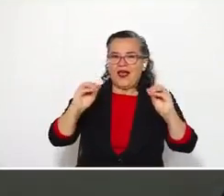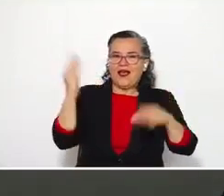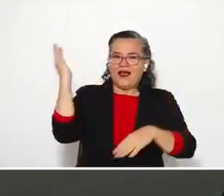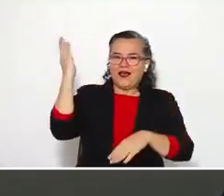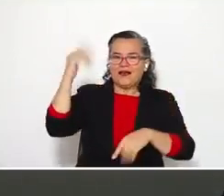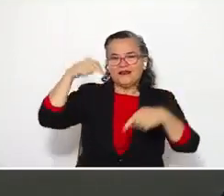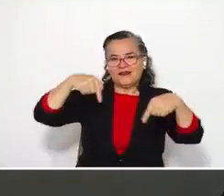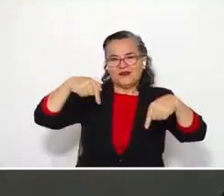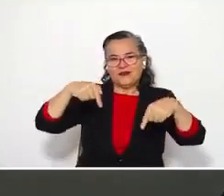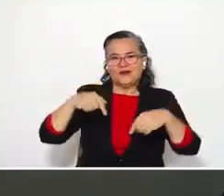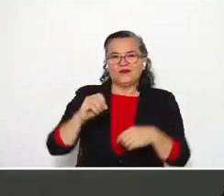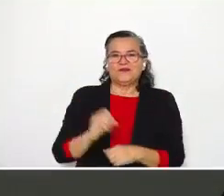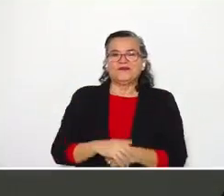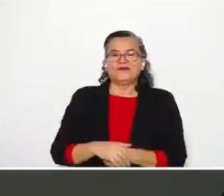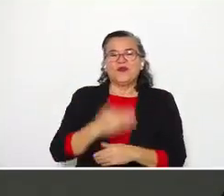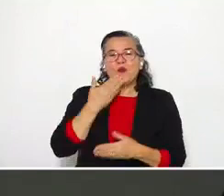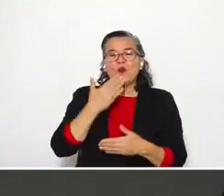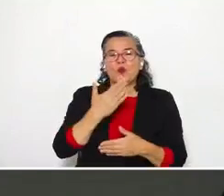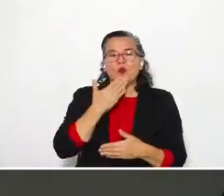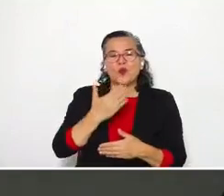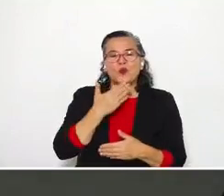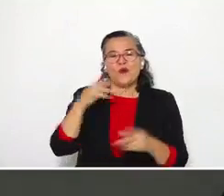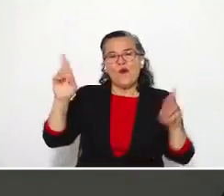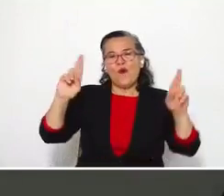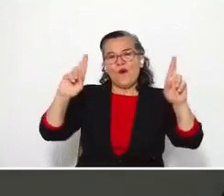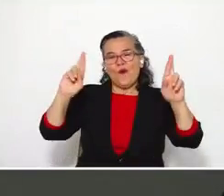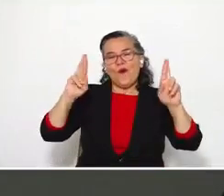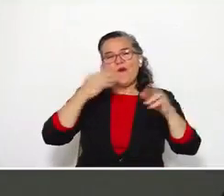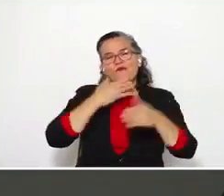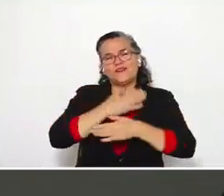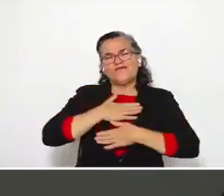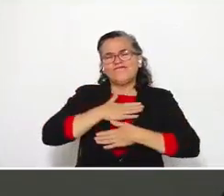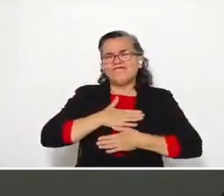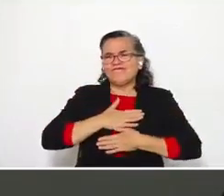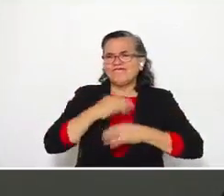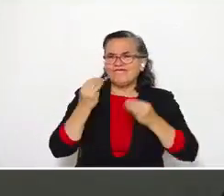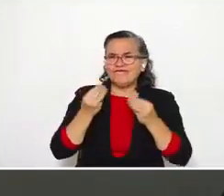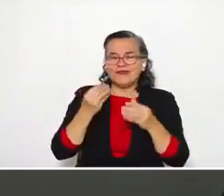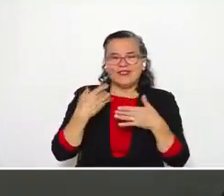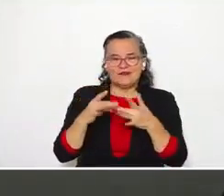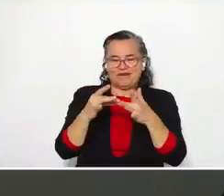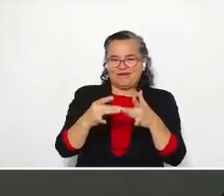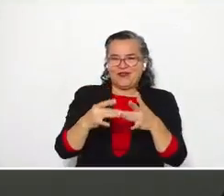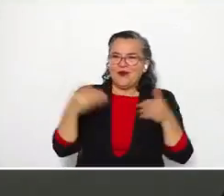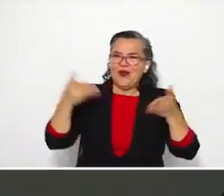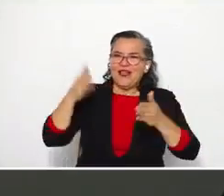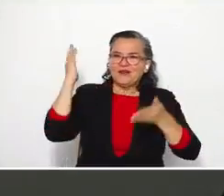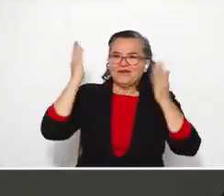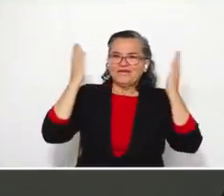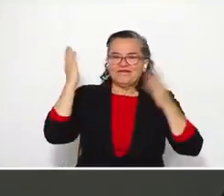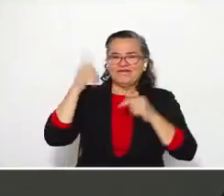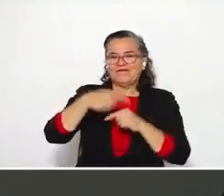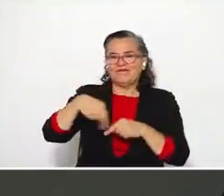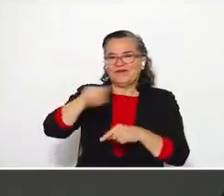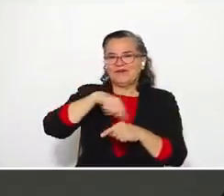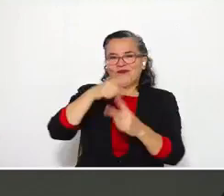hoy. Muchísimas gracias y que ojalá que lo puedan disfrutar muchísimo, sobre todo con las presentaciones de nuestros